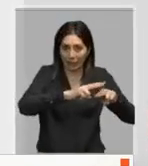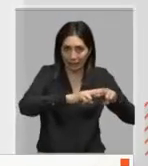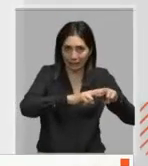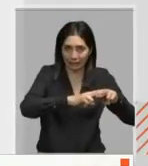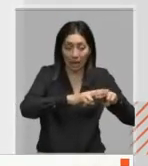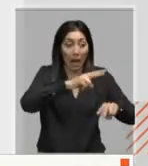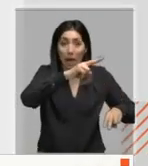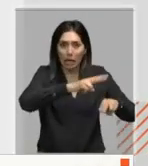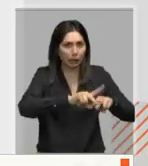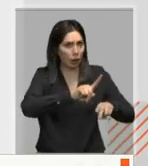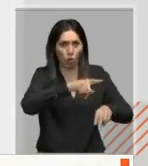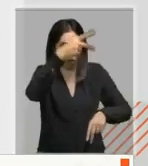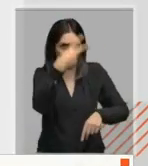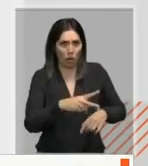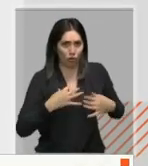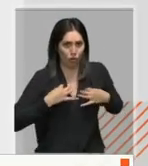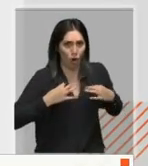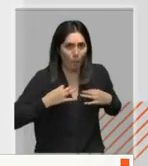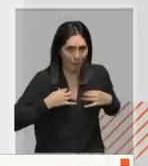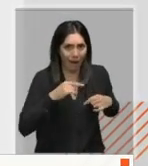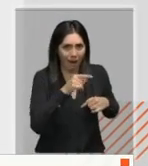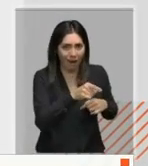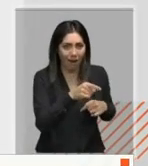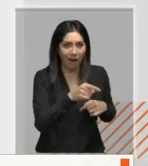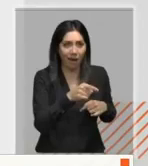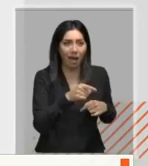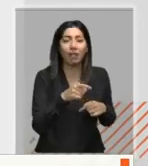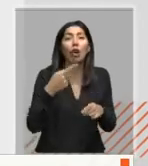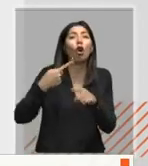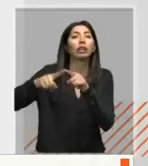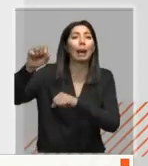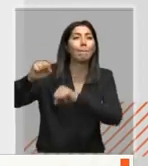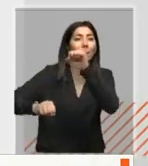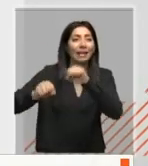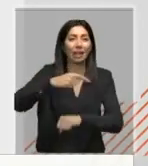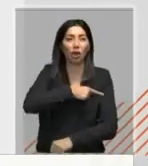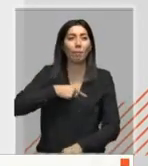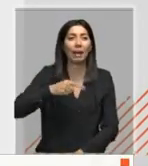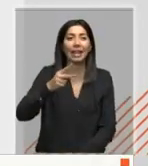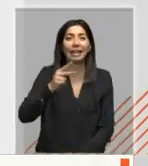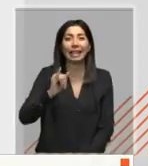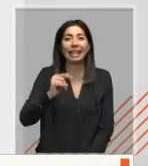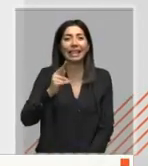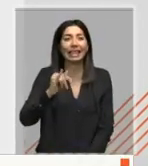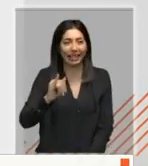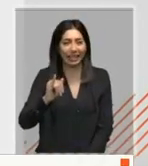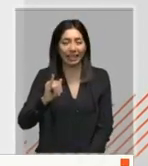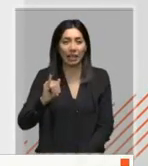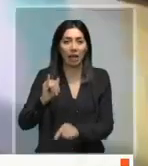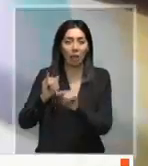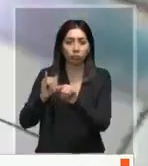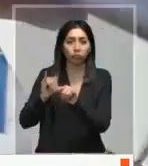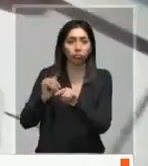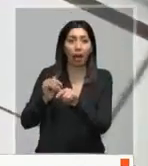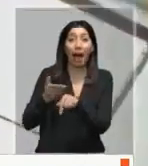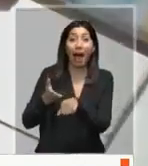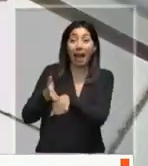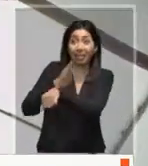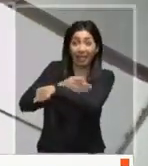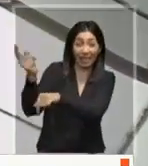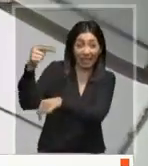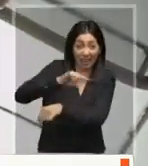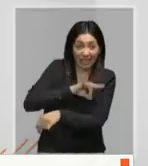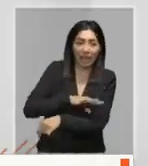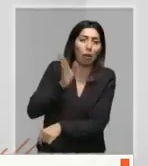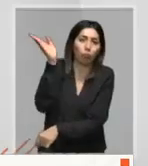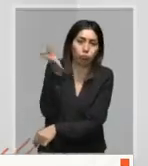por aduanas, ya que se trata de una operación de Kiki Imports que fue anulada en el mes de abril antes que llegase a Chile. Desde ITES